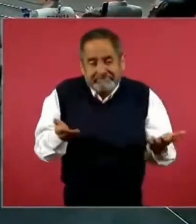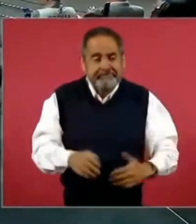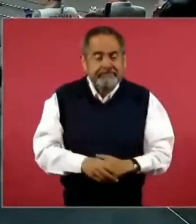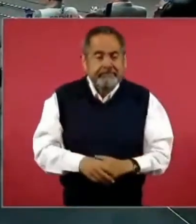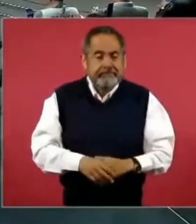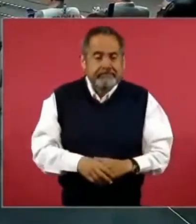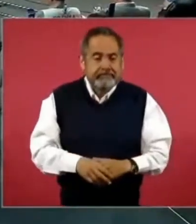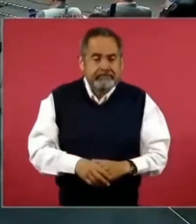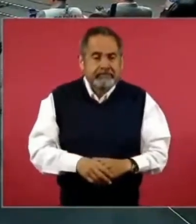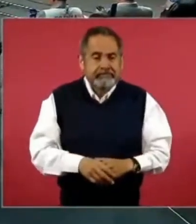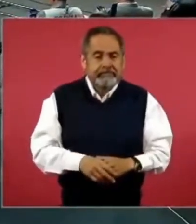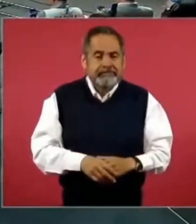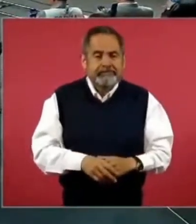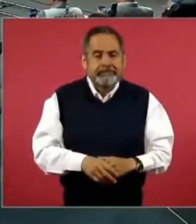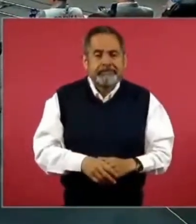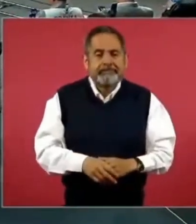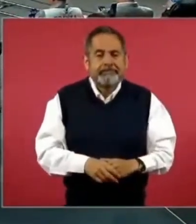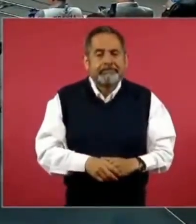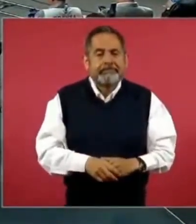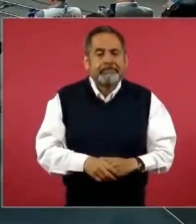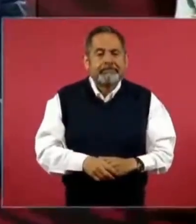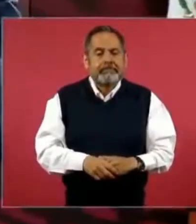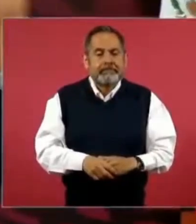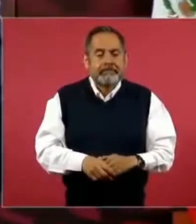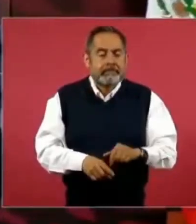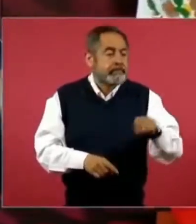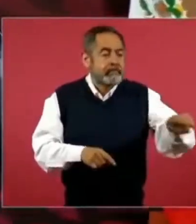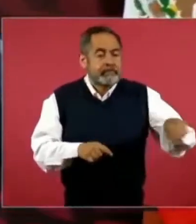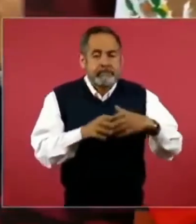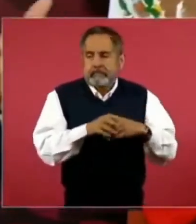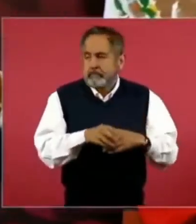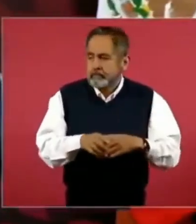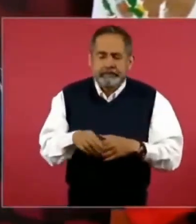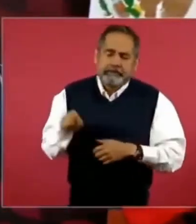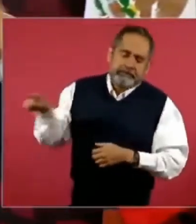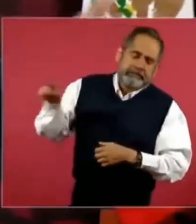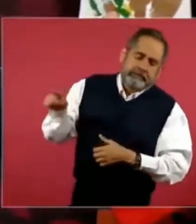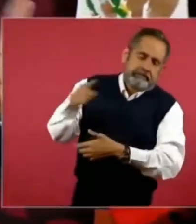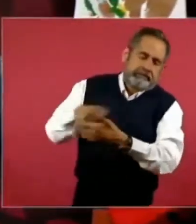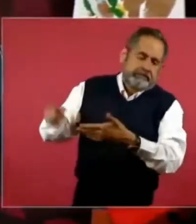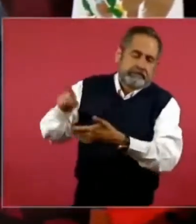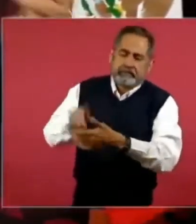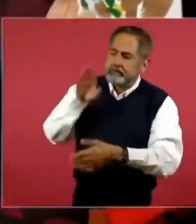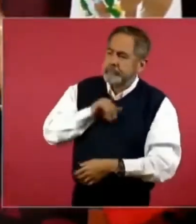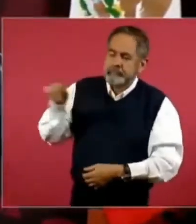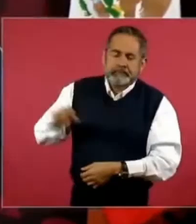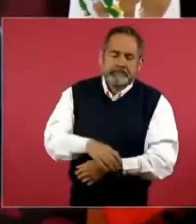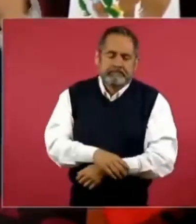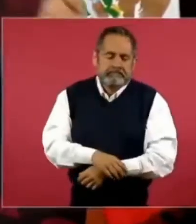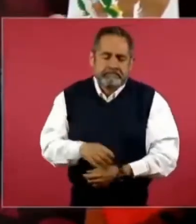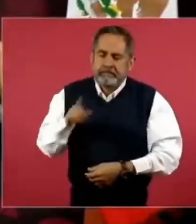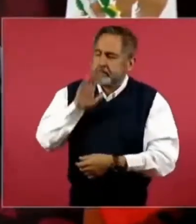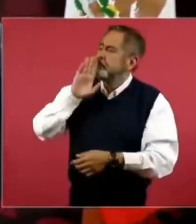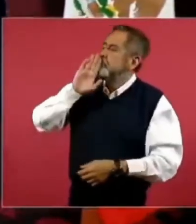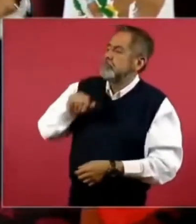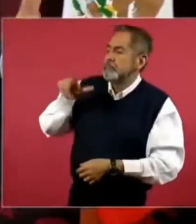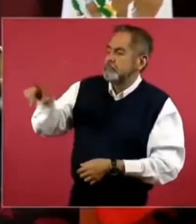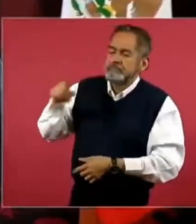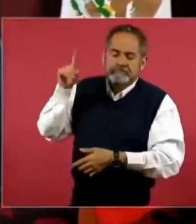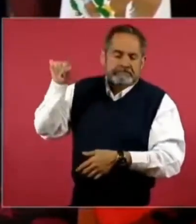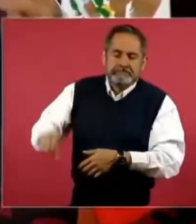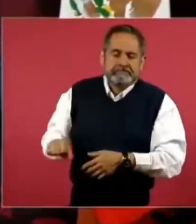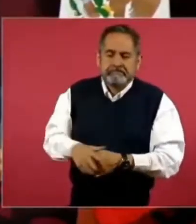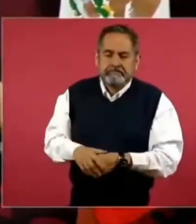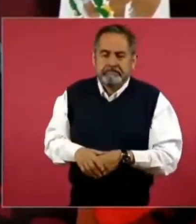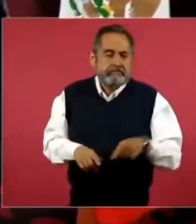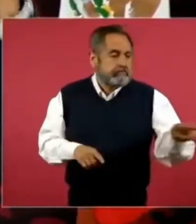Al contrario, los que estamos mal somos nosotros, sobre todo la gente que se deja manipular, que